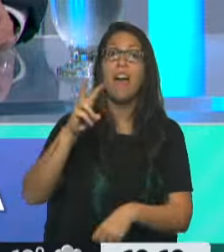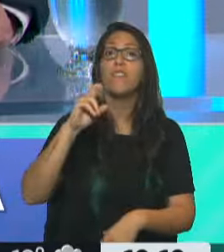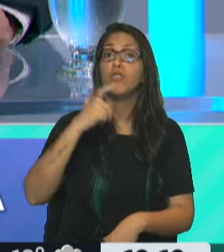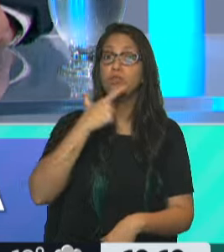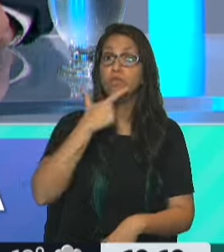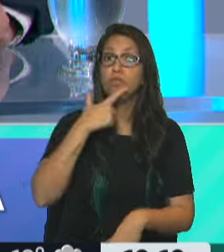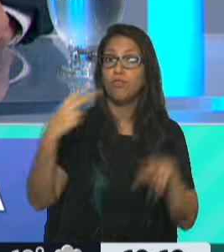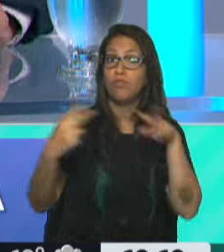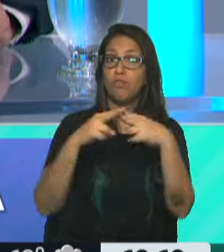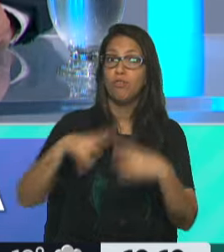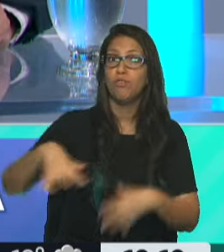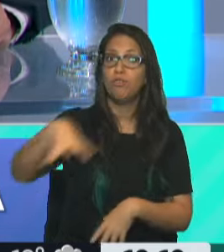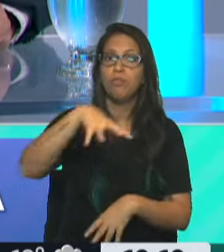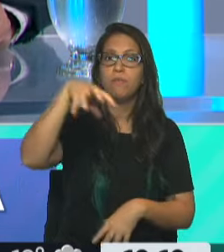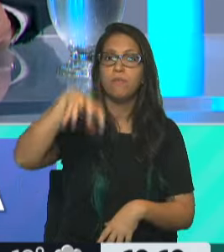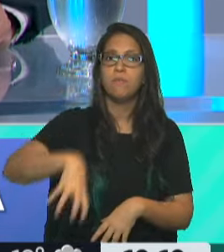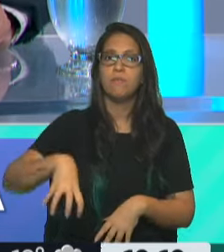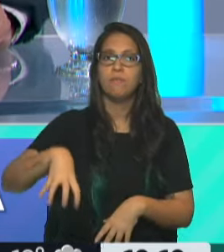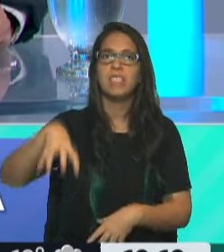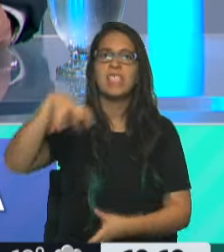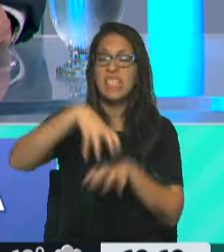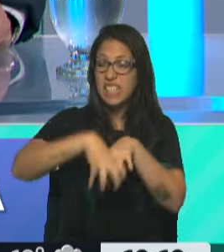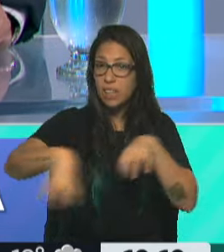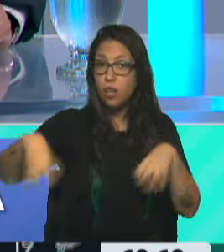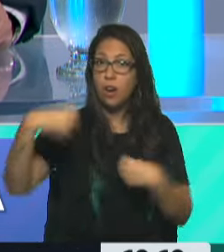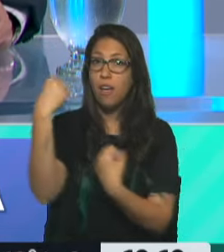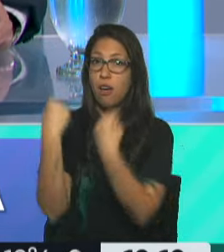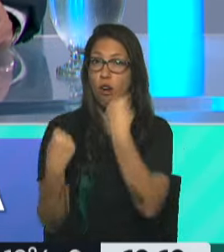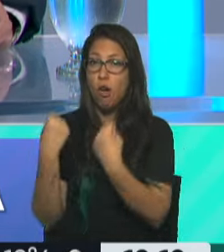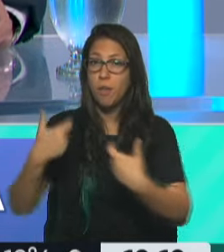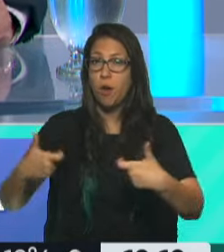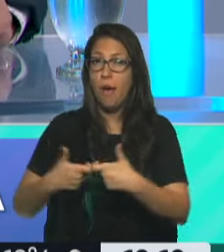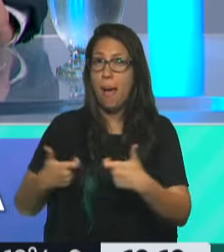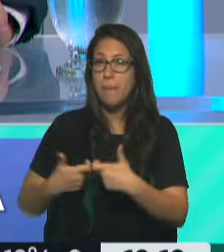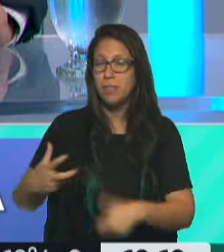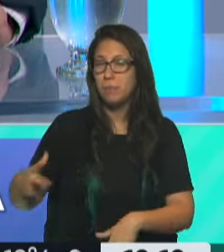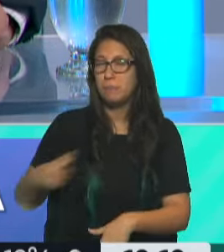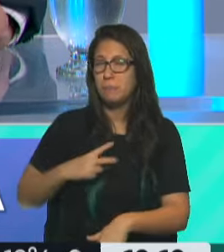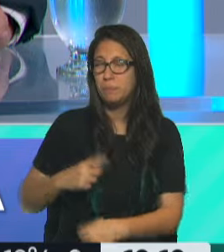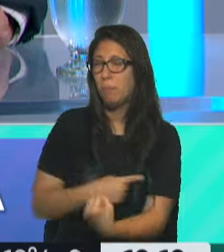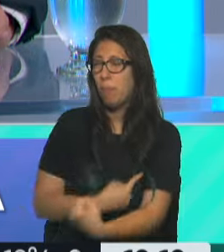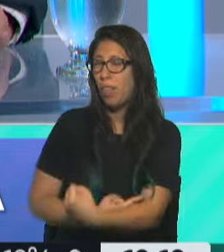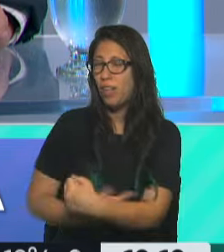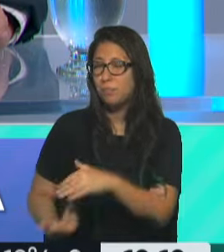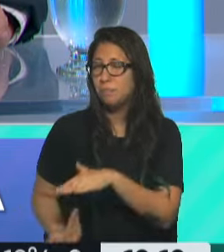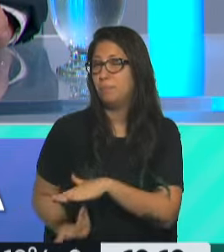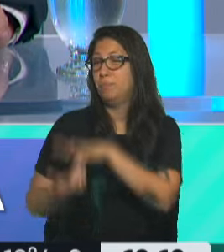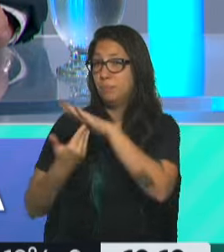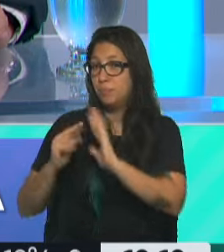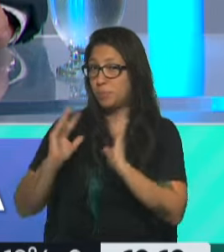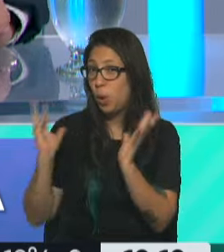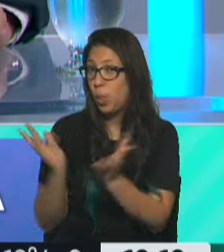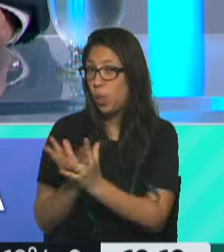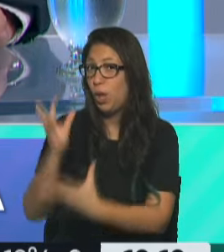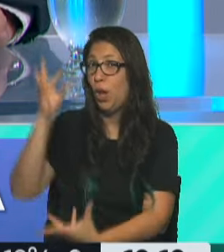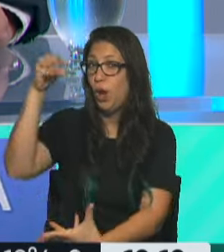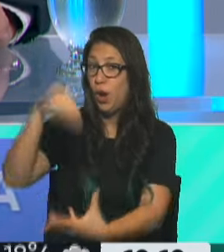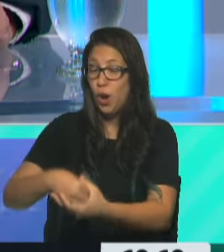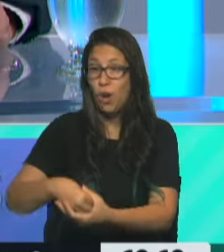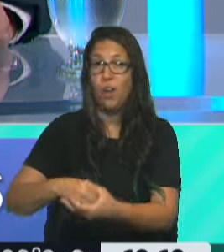de los sectores económicos más concentrados los empresarios más poderosos del mundo este y fundamentalmente de